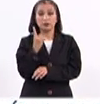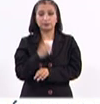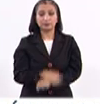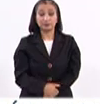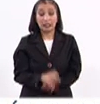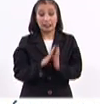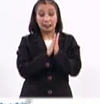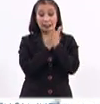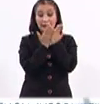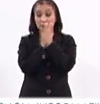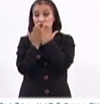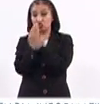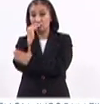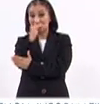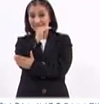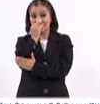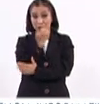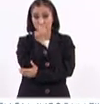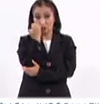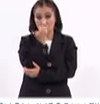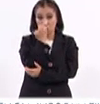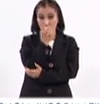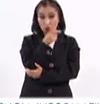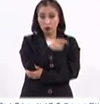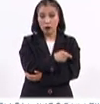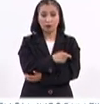porque los libros de texto gratuito